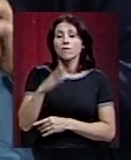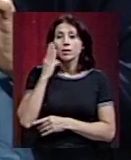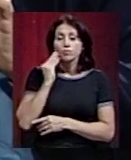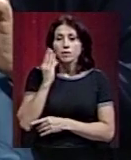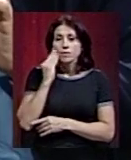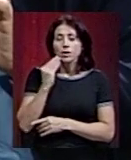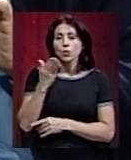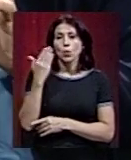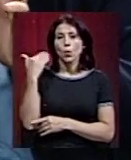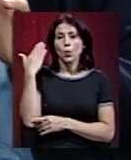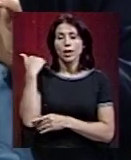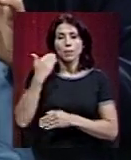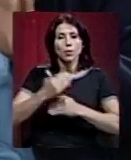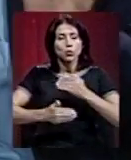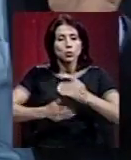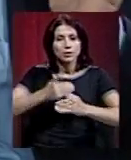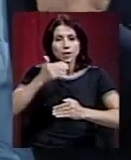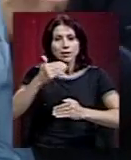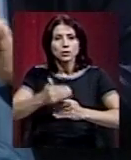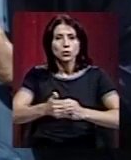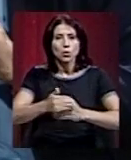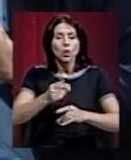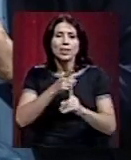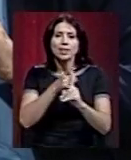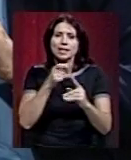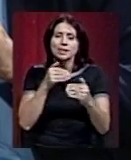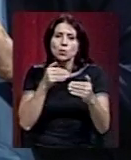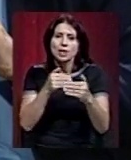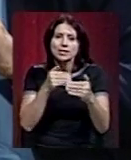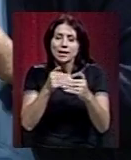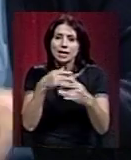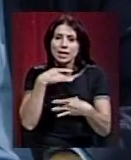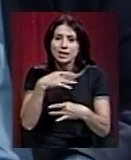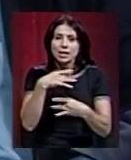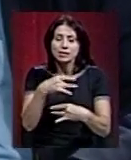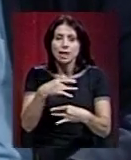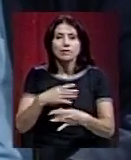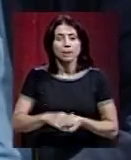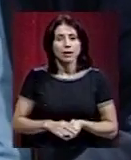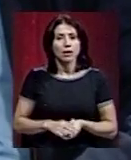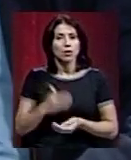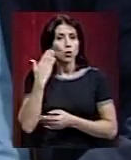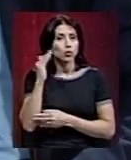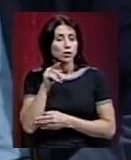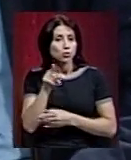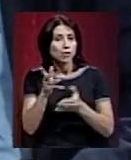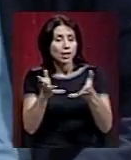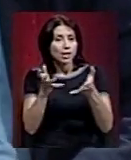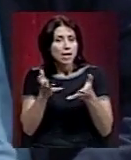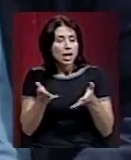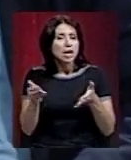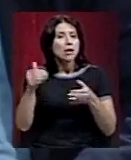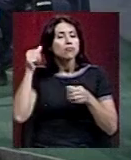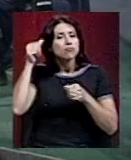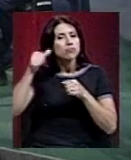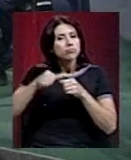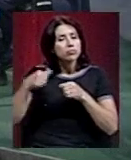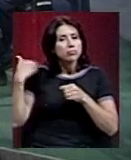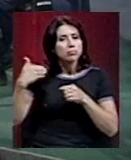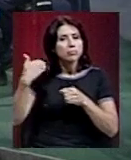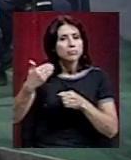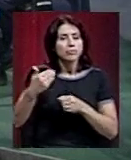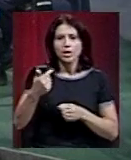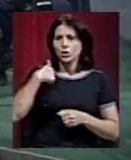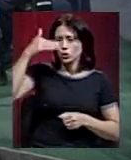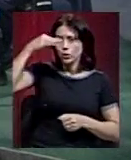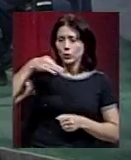vivido el proceso desde una cercanía interesante. No sé si usted quiere hacer un poquito de reminiscencia. Yo creo que